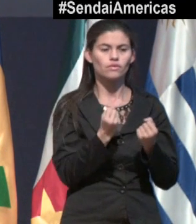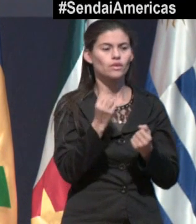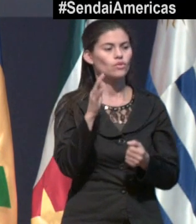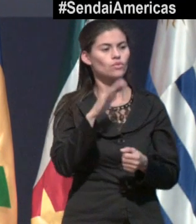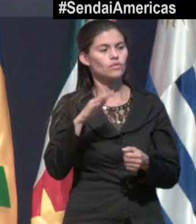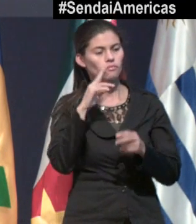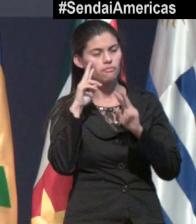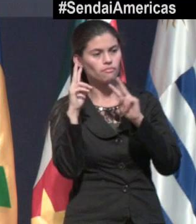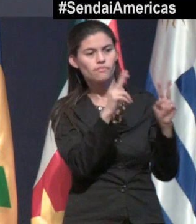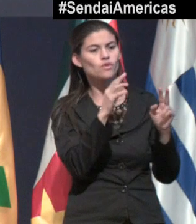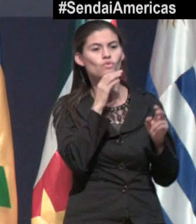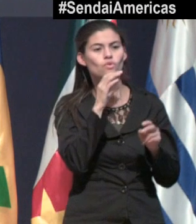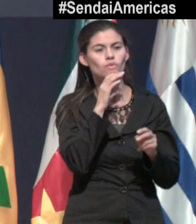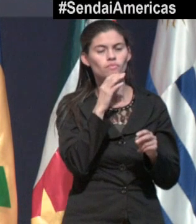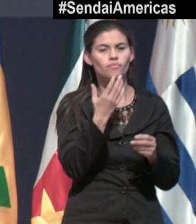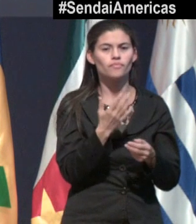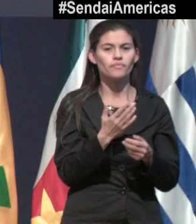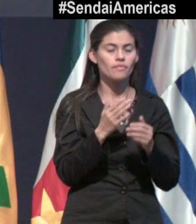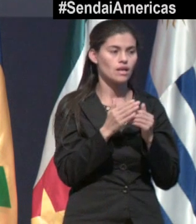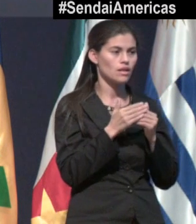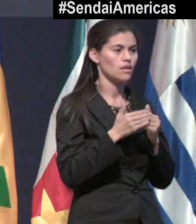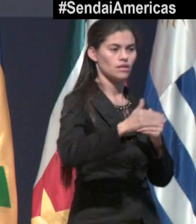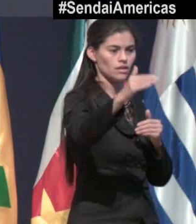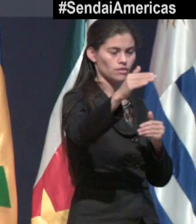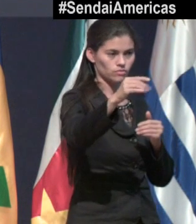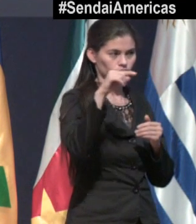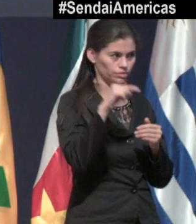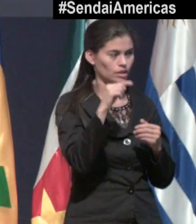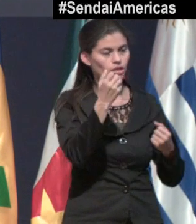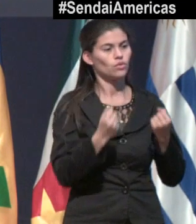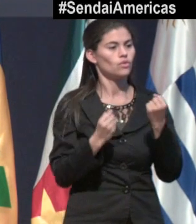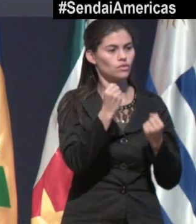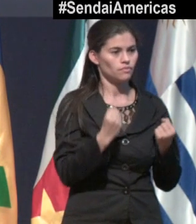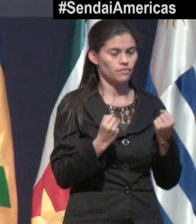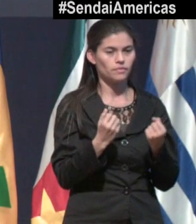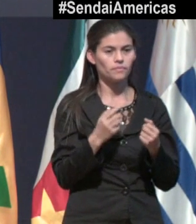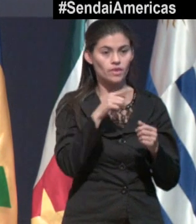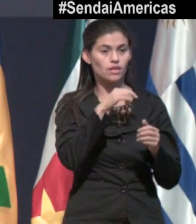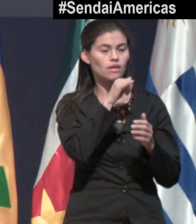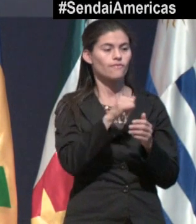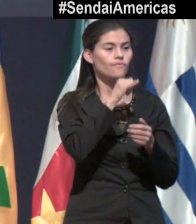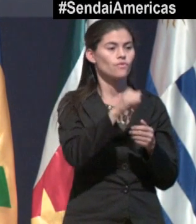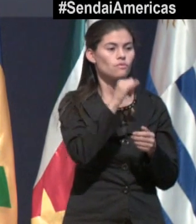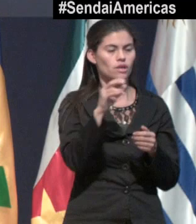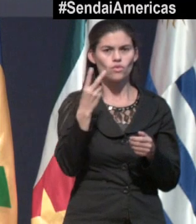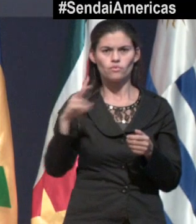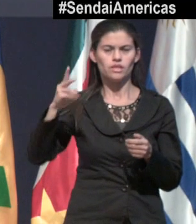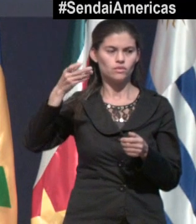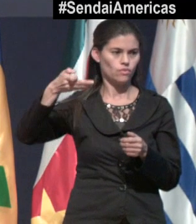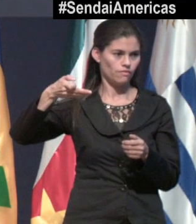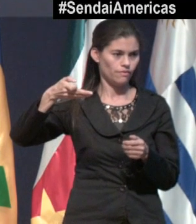mirando el impacto más a largo plazo en las economías. Eso es del informe del